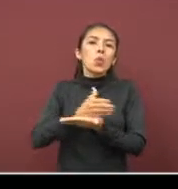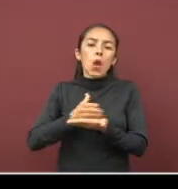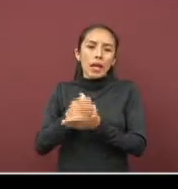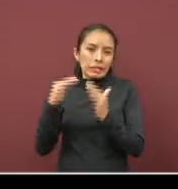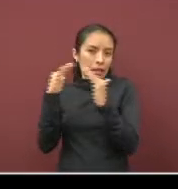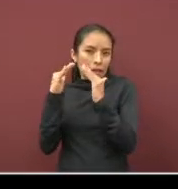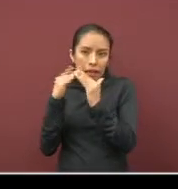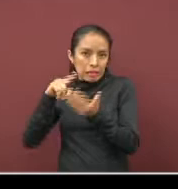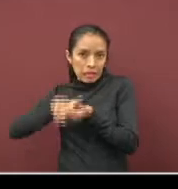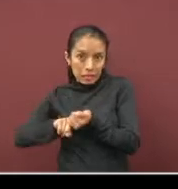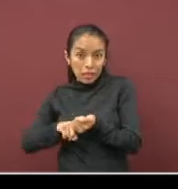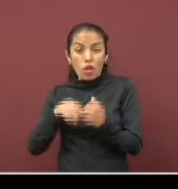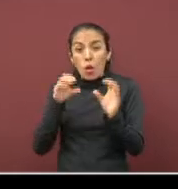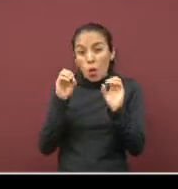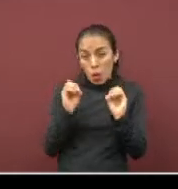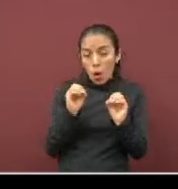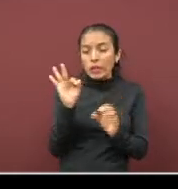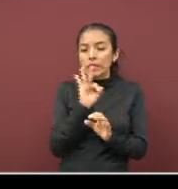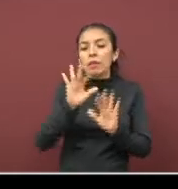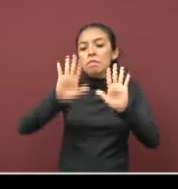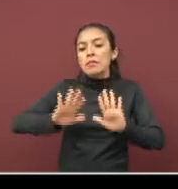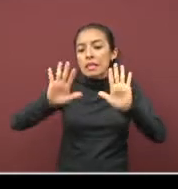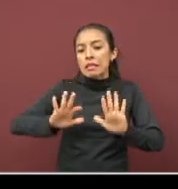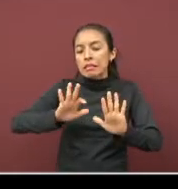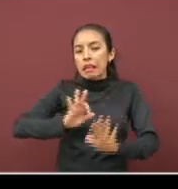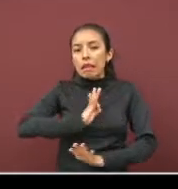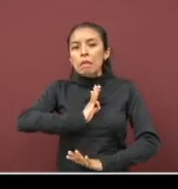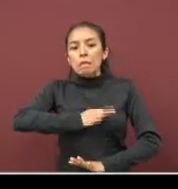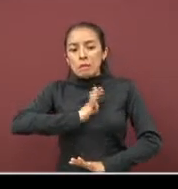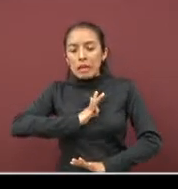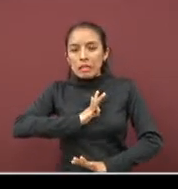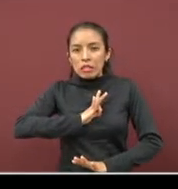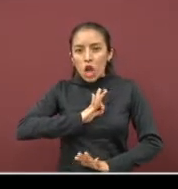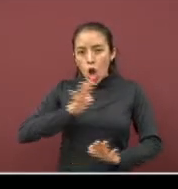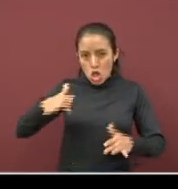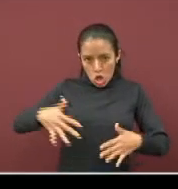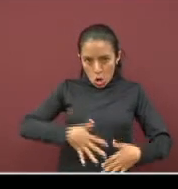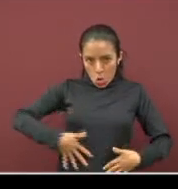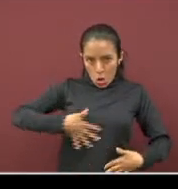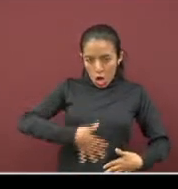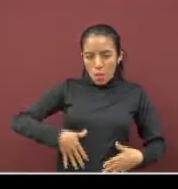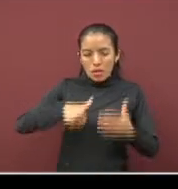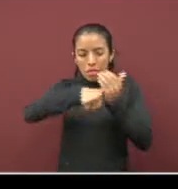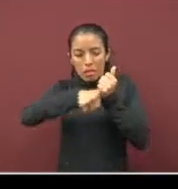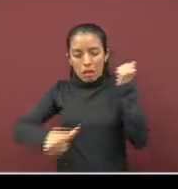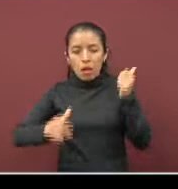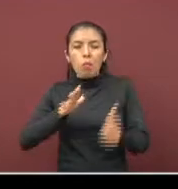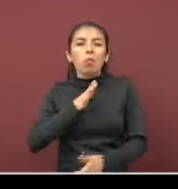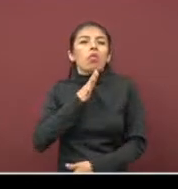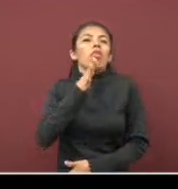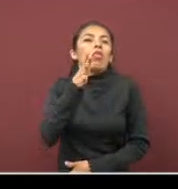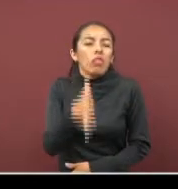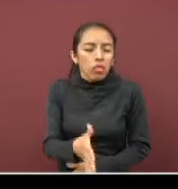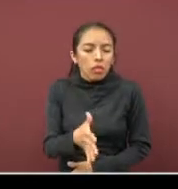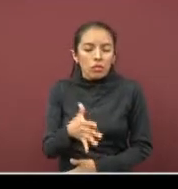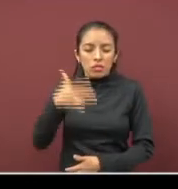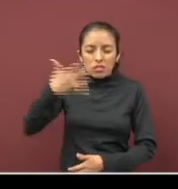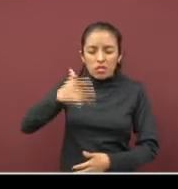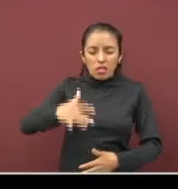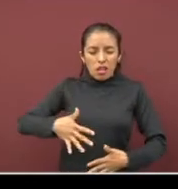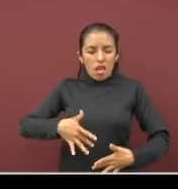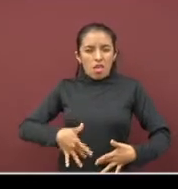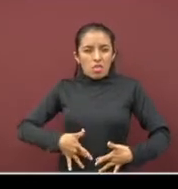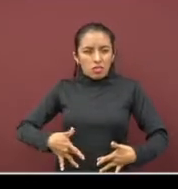semejar un cuadro de infección gastrointestinal caracterizado por diarrea vómitos dolor de estómago